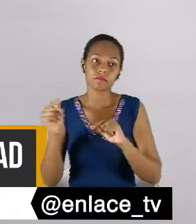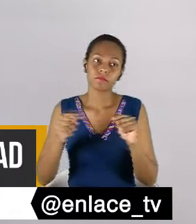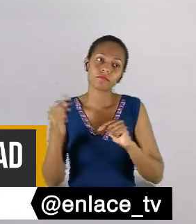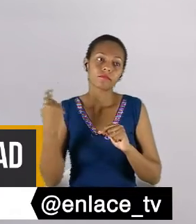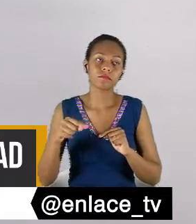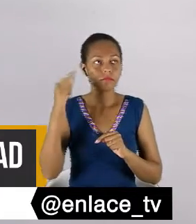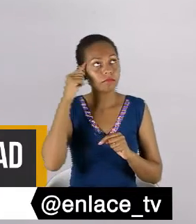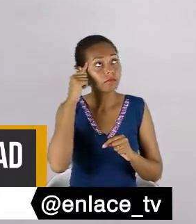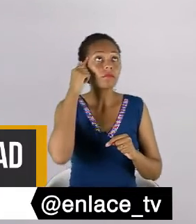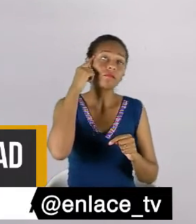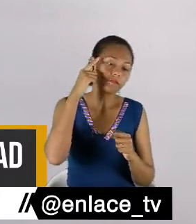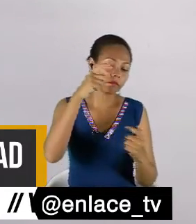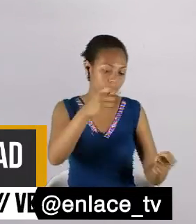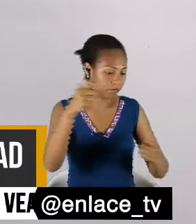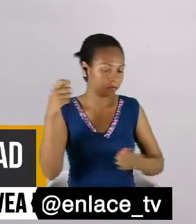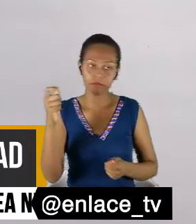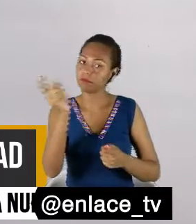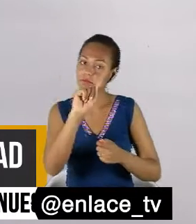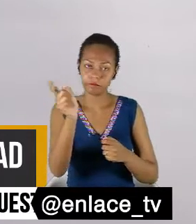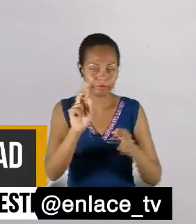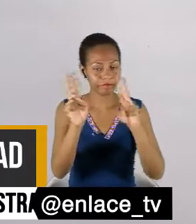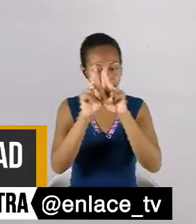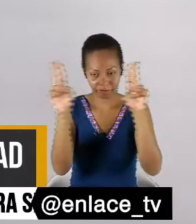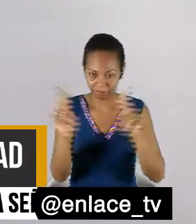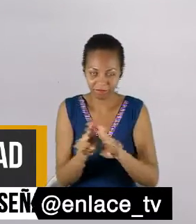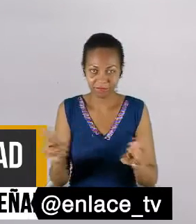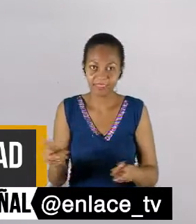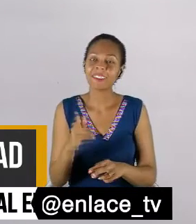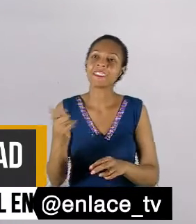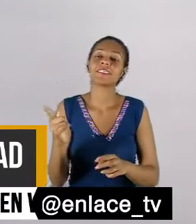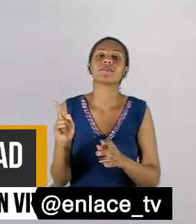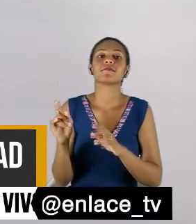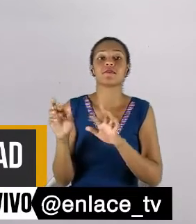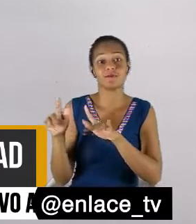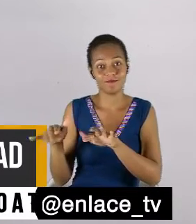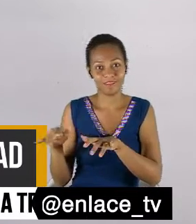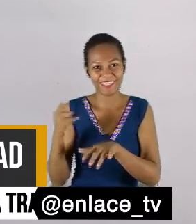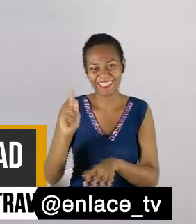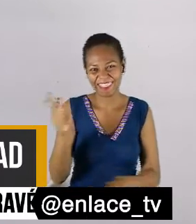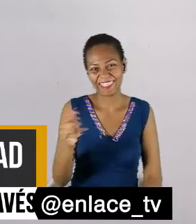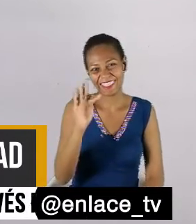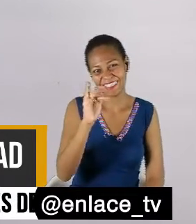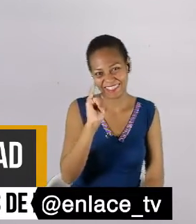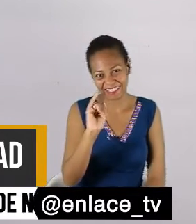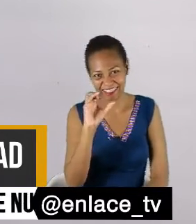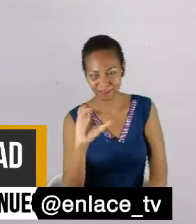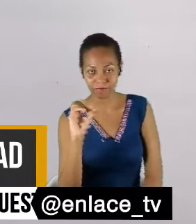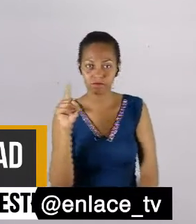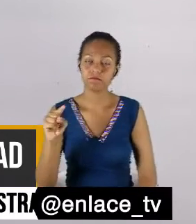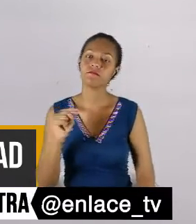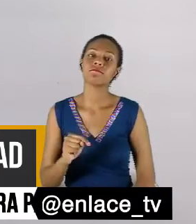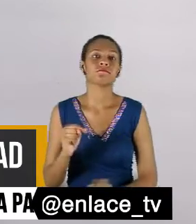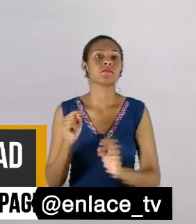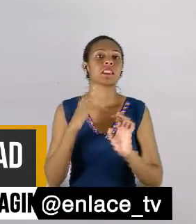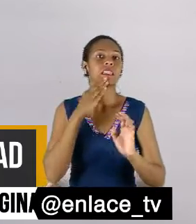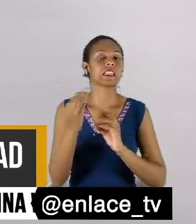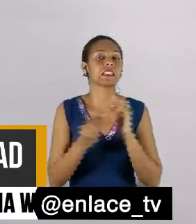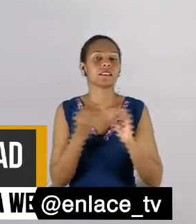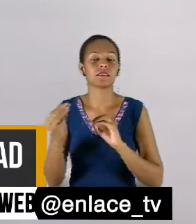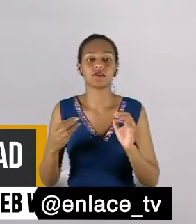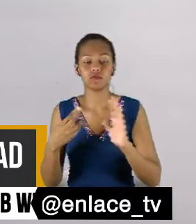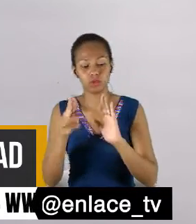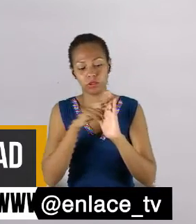Estamos haciendo todas las gestiones con la Secretaría TIT para poder blindar este documento con todas las